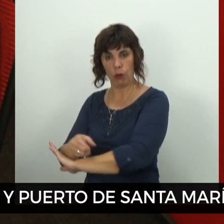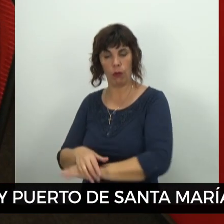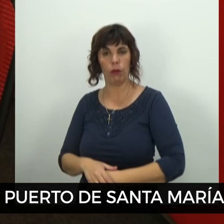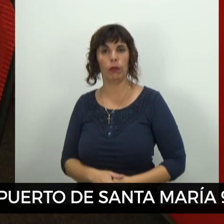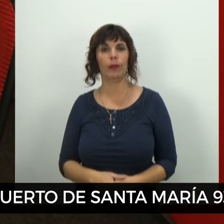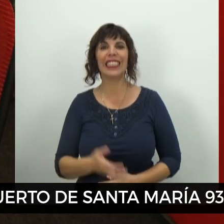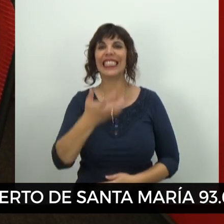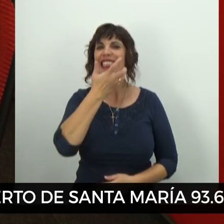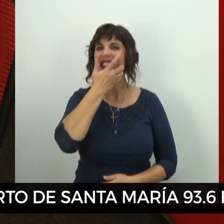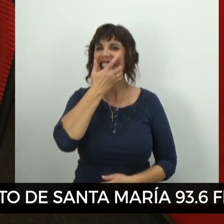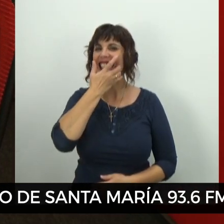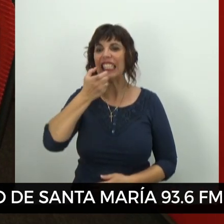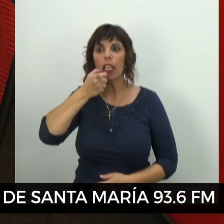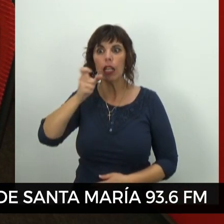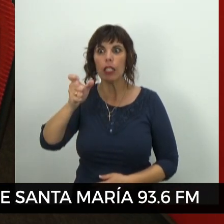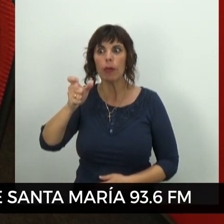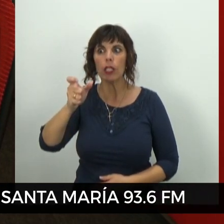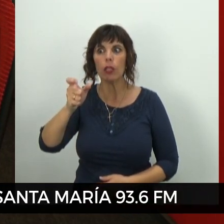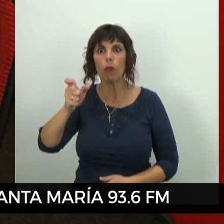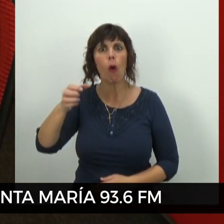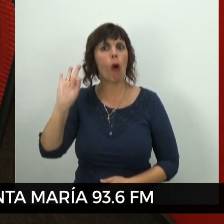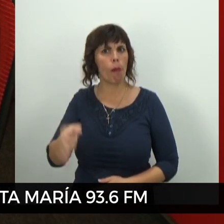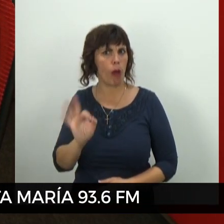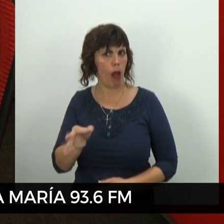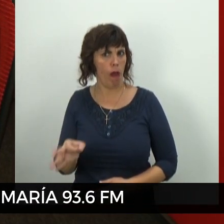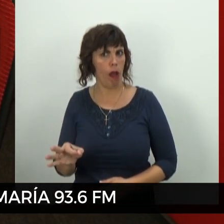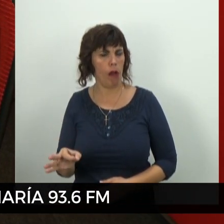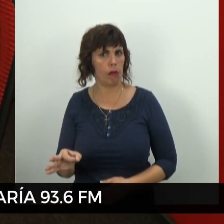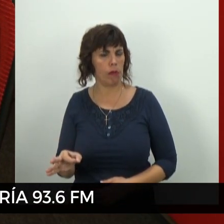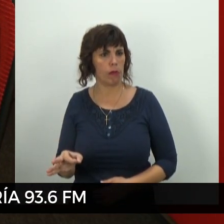Si este versículo es verdad, querido oyente,